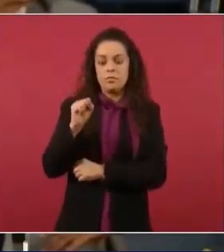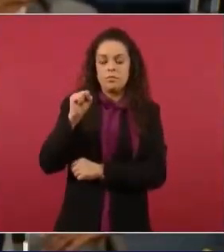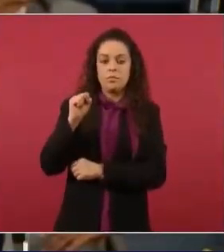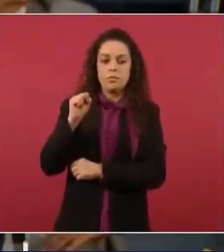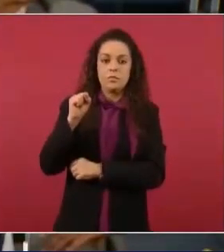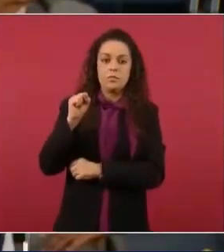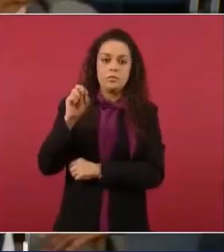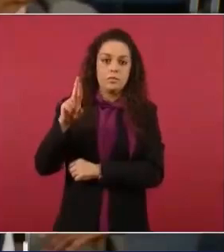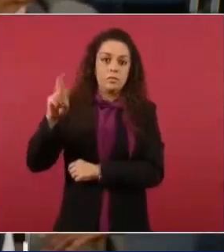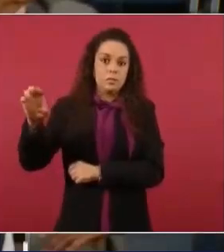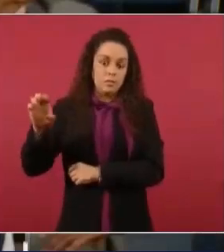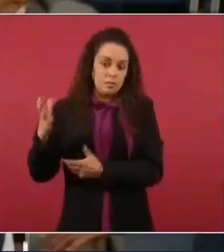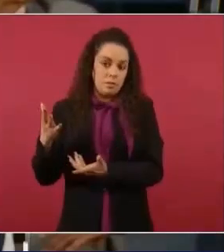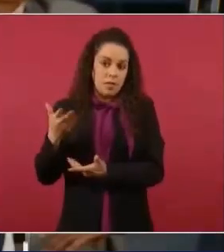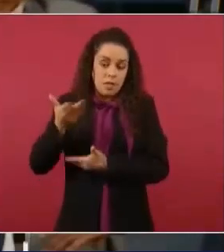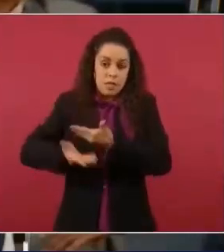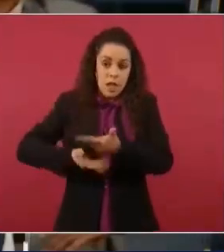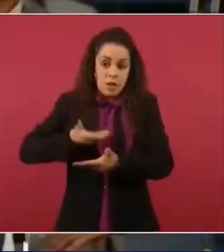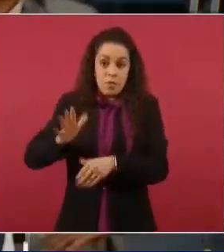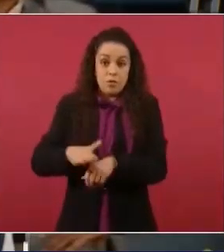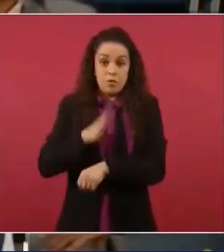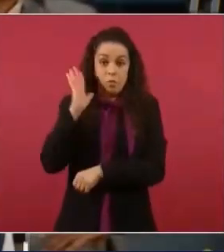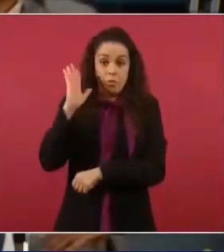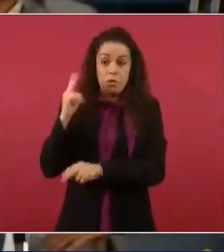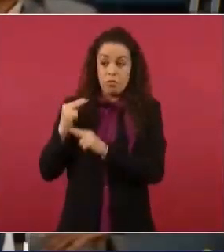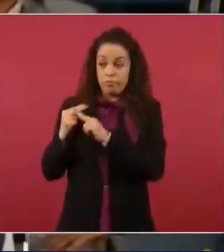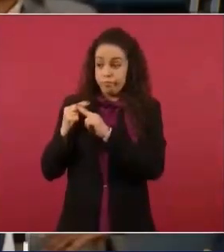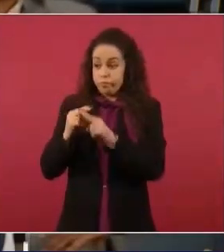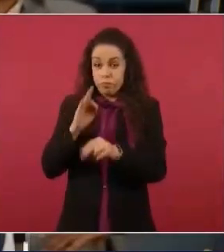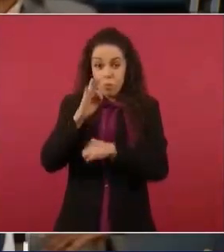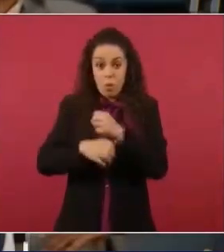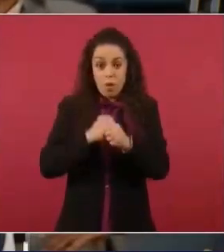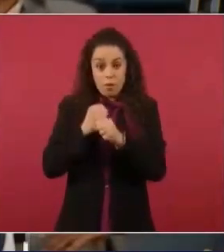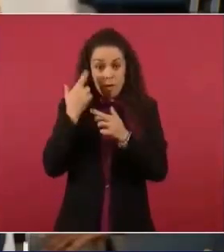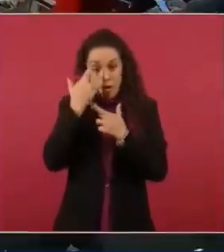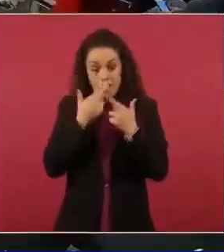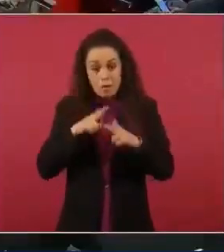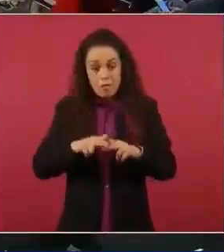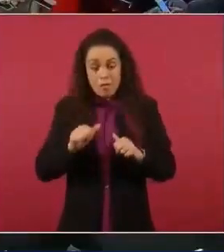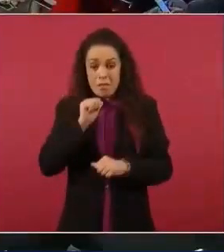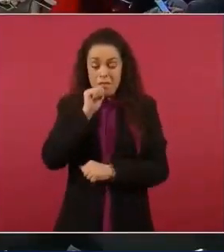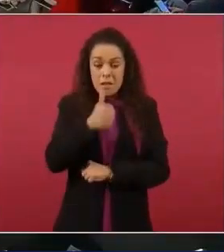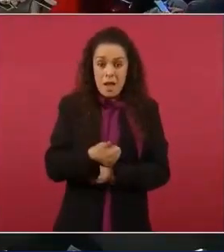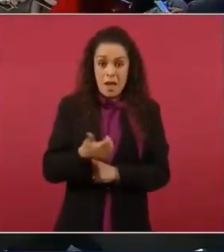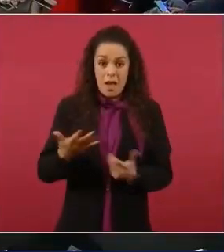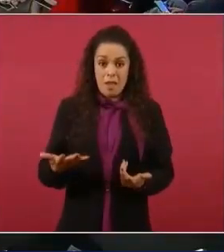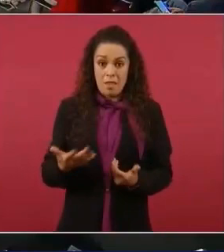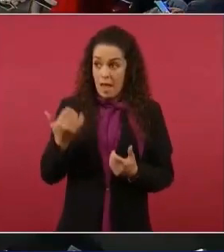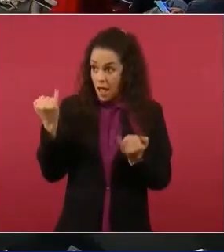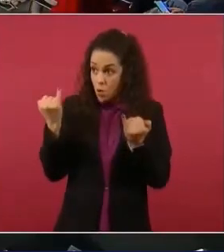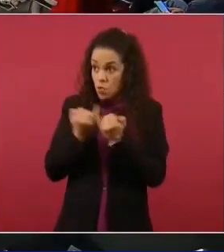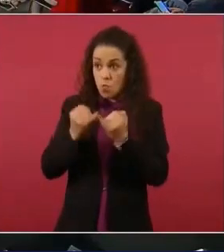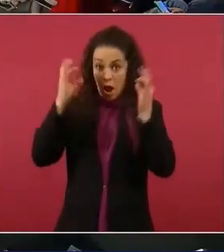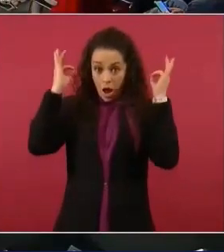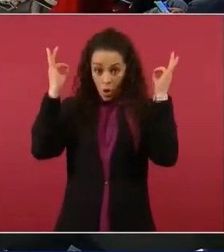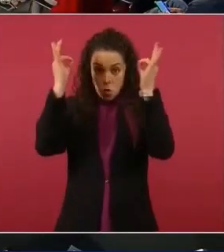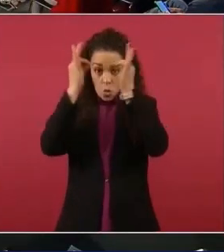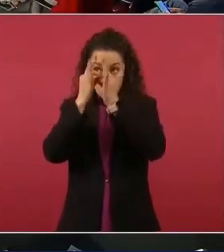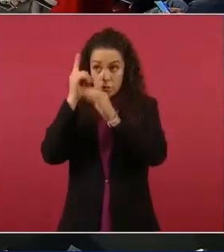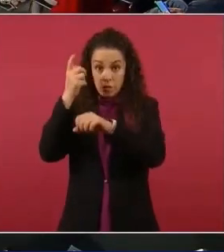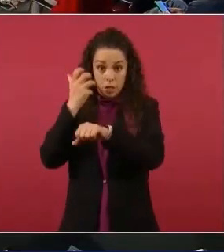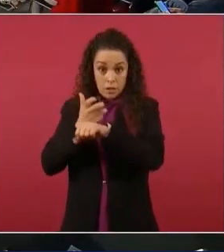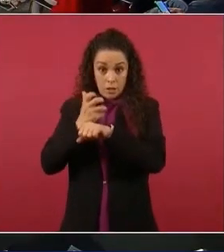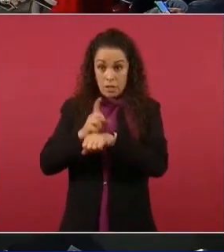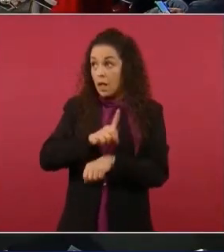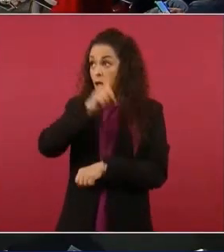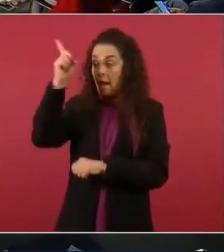porque tiene 40 años que no se revisa y ya no es la misma condición de los consulados en Estados Unidos que un consulado en